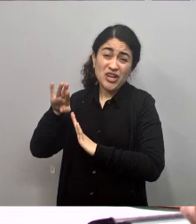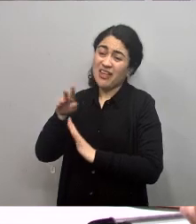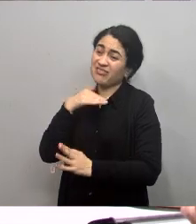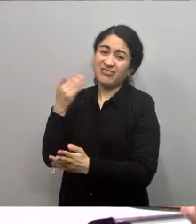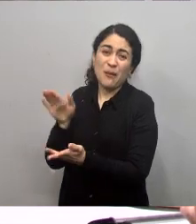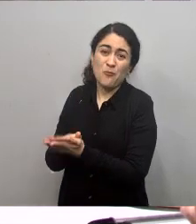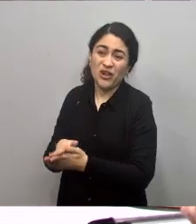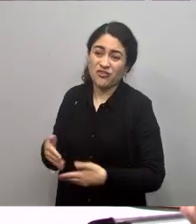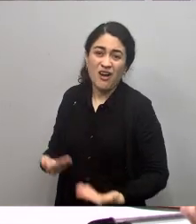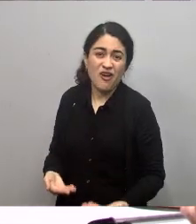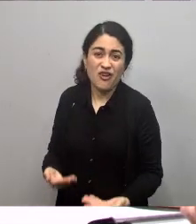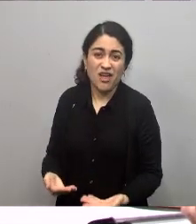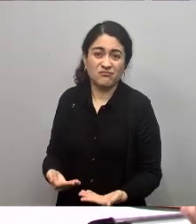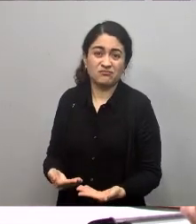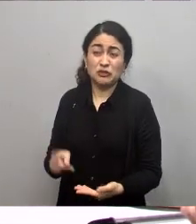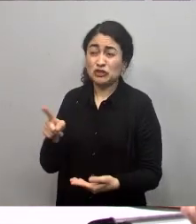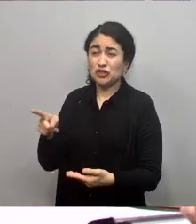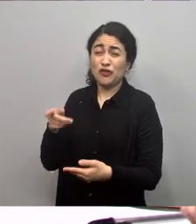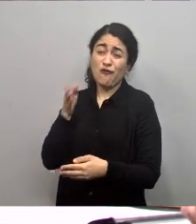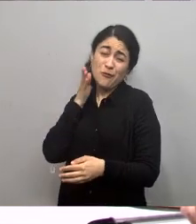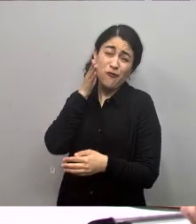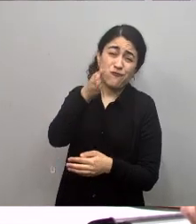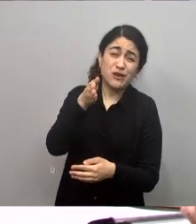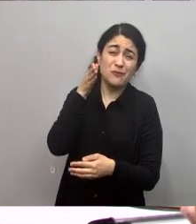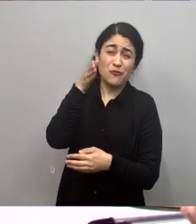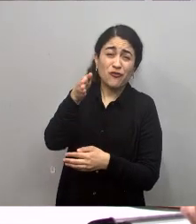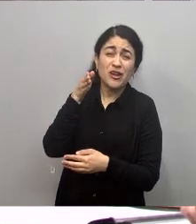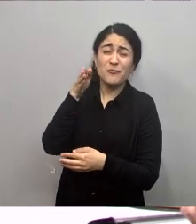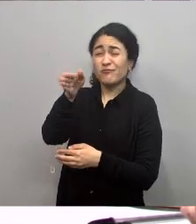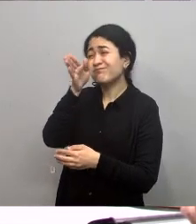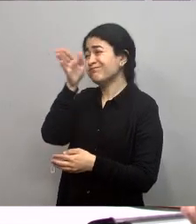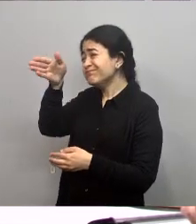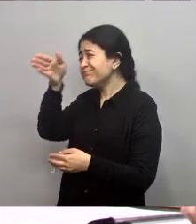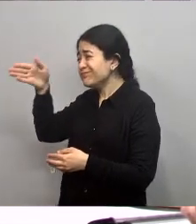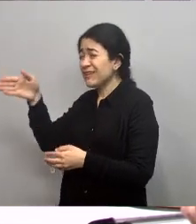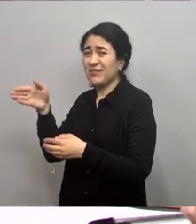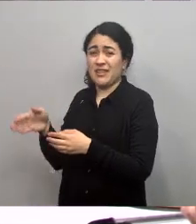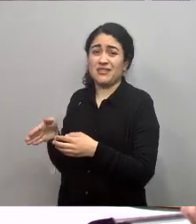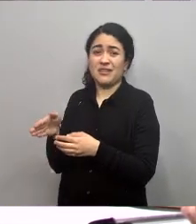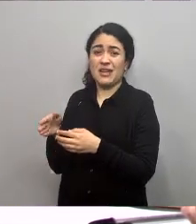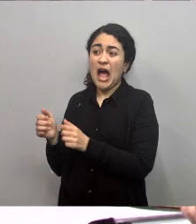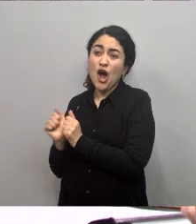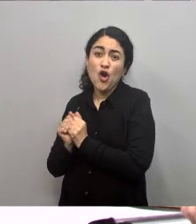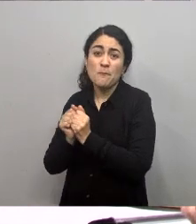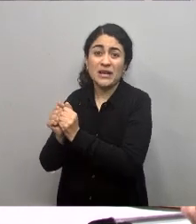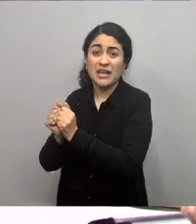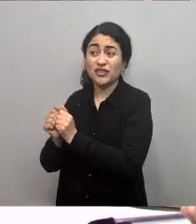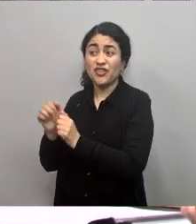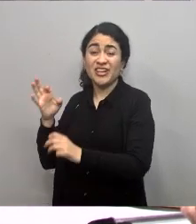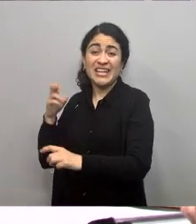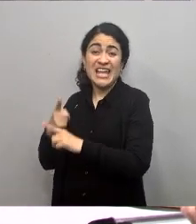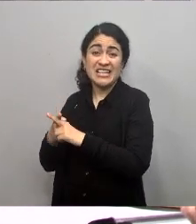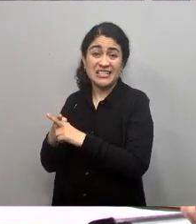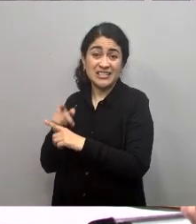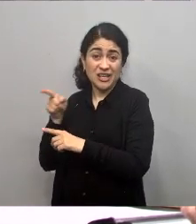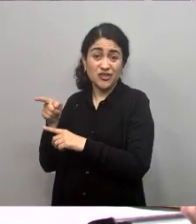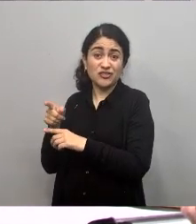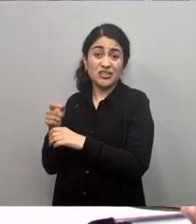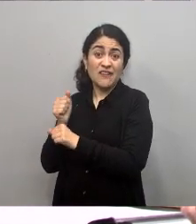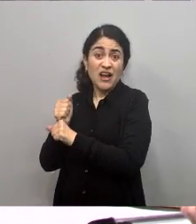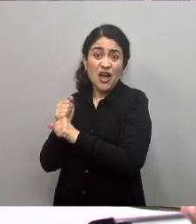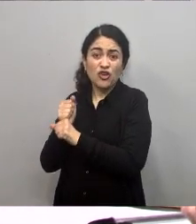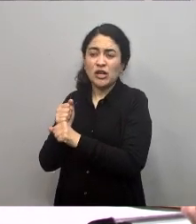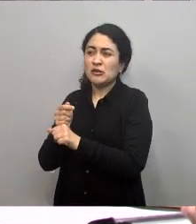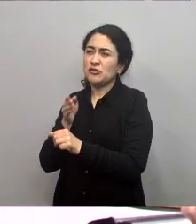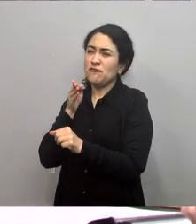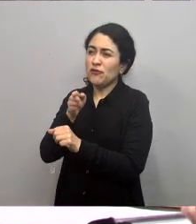tocamos puerta tras puerta acompañando a estos ex trabajadores. Ninguna puerta se abrió.